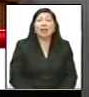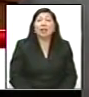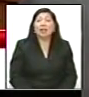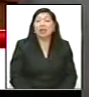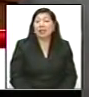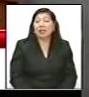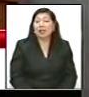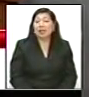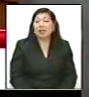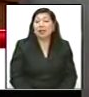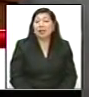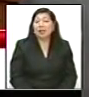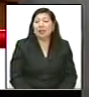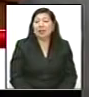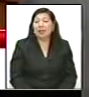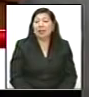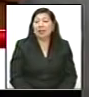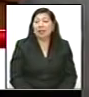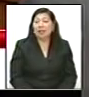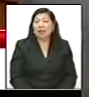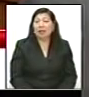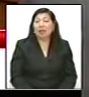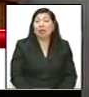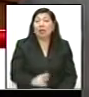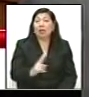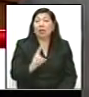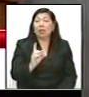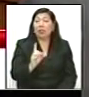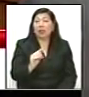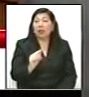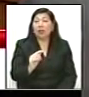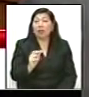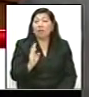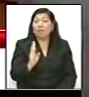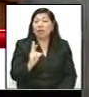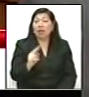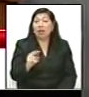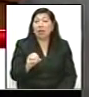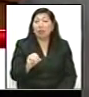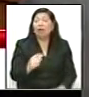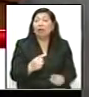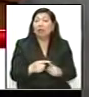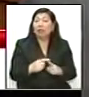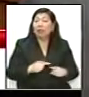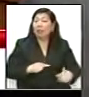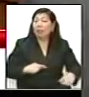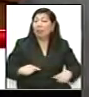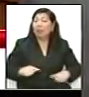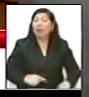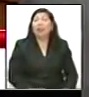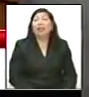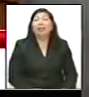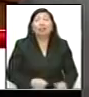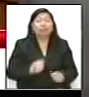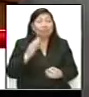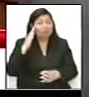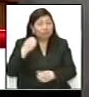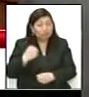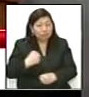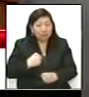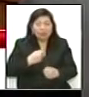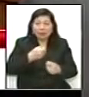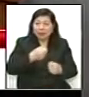comando llamado, mal llamado Rodrigo Franco, atentó contra una serie de dirigentes campesinos,